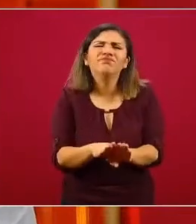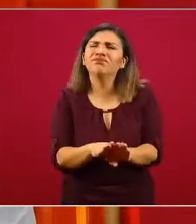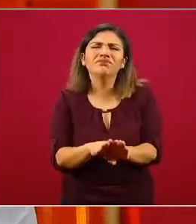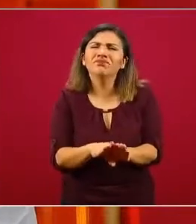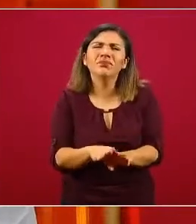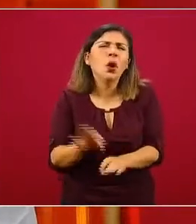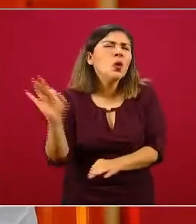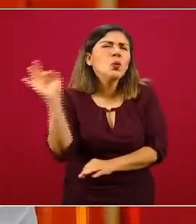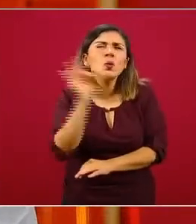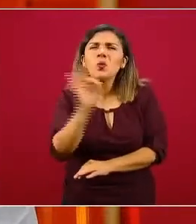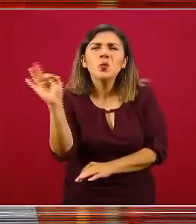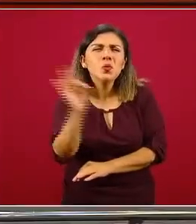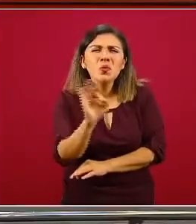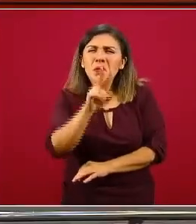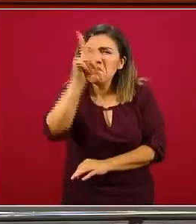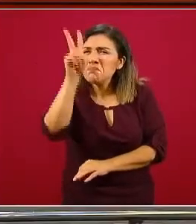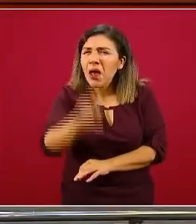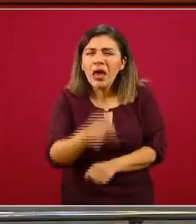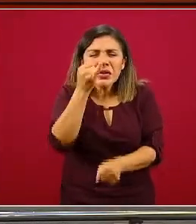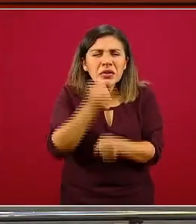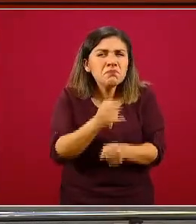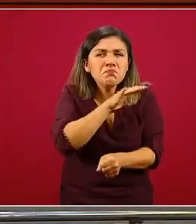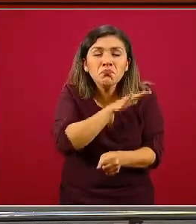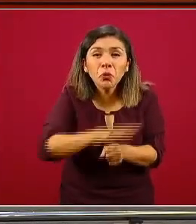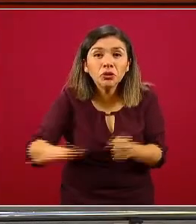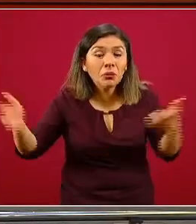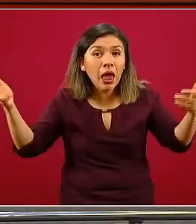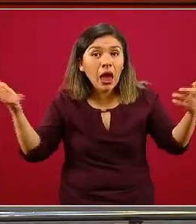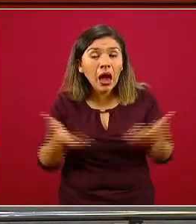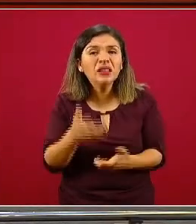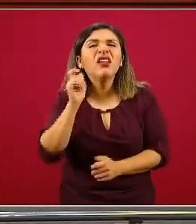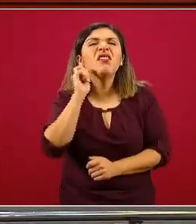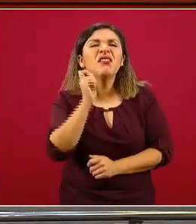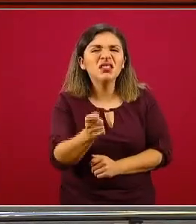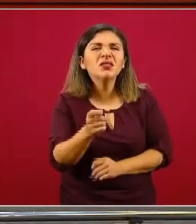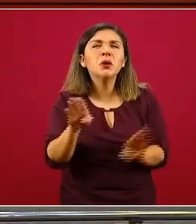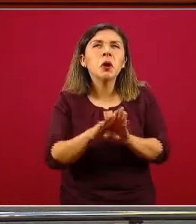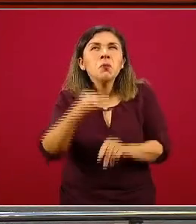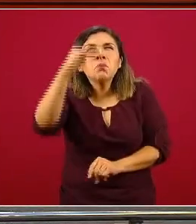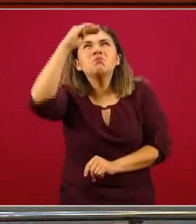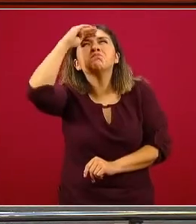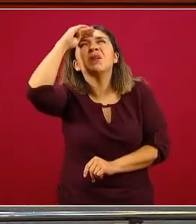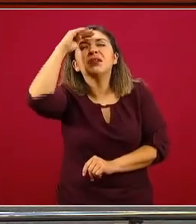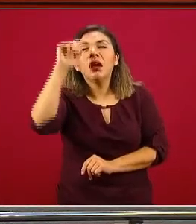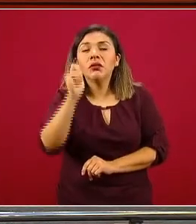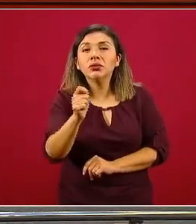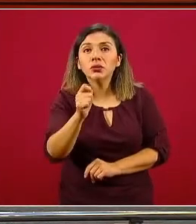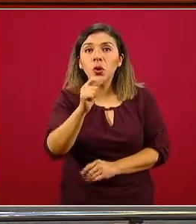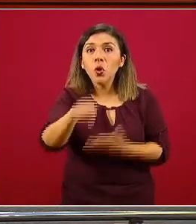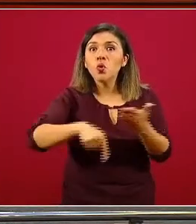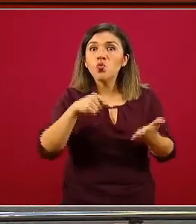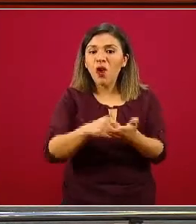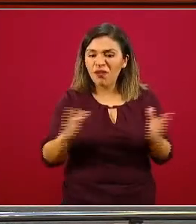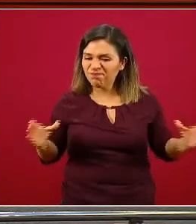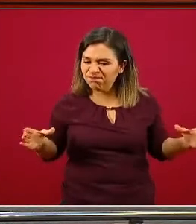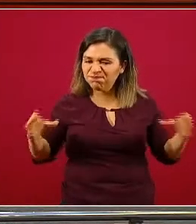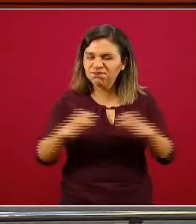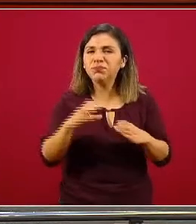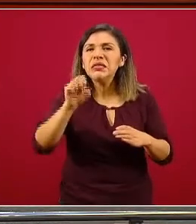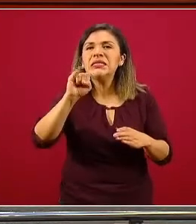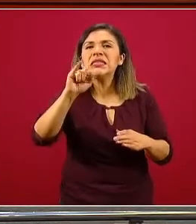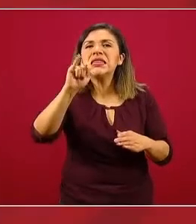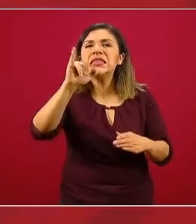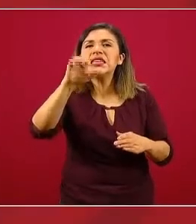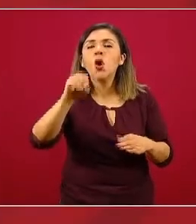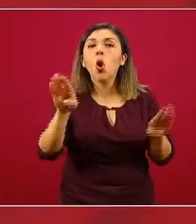escenario completamente imposible de realizar, hipotético, que sería un estado de sitio, como si fuera